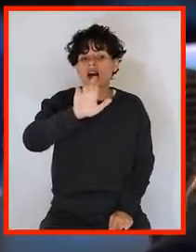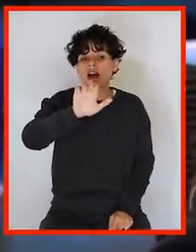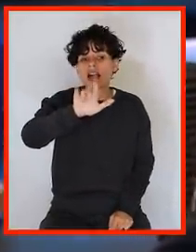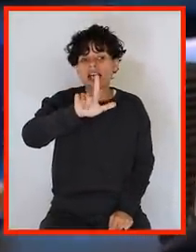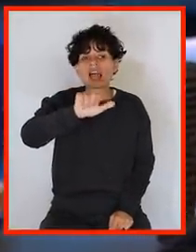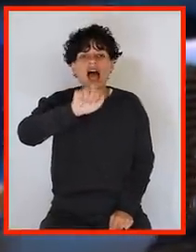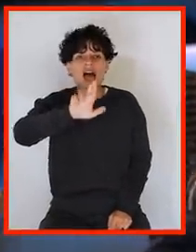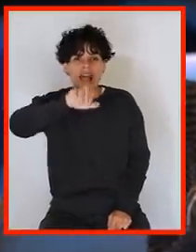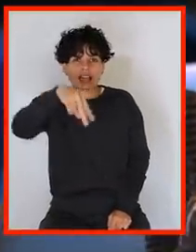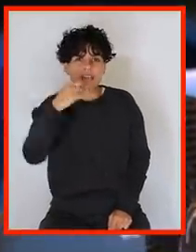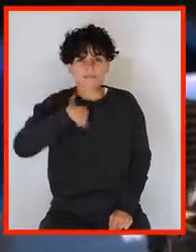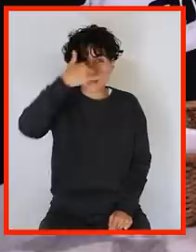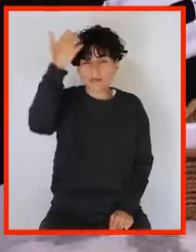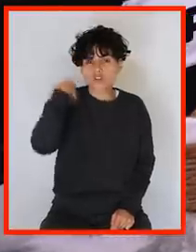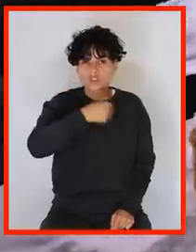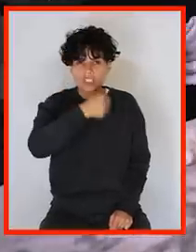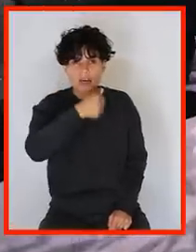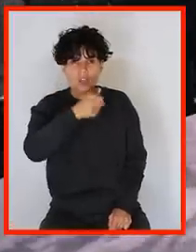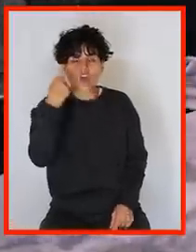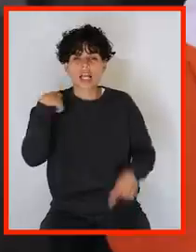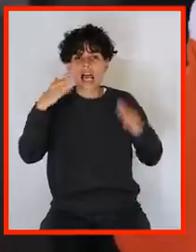casa? Fuimos nosotros.